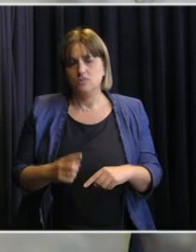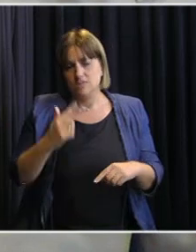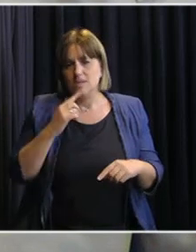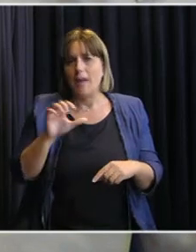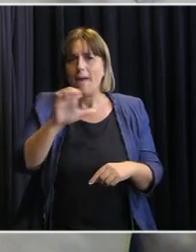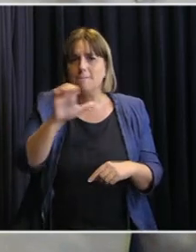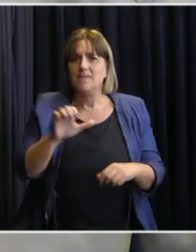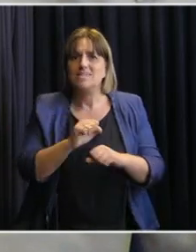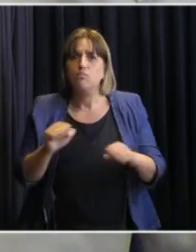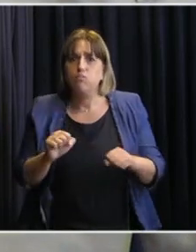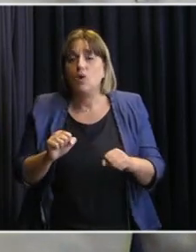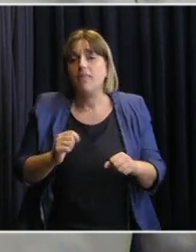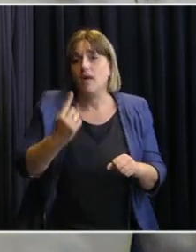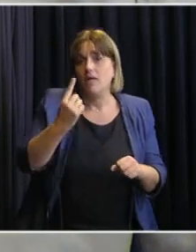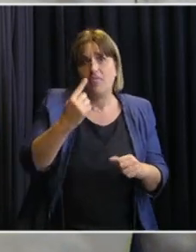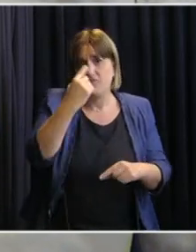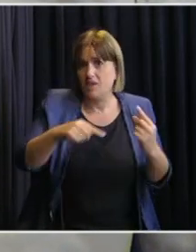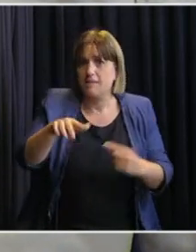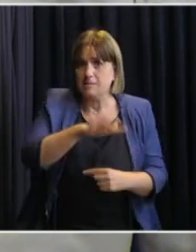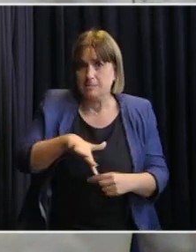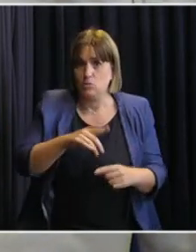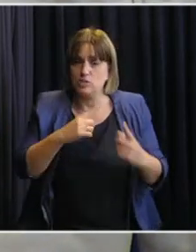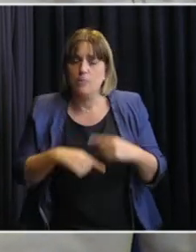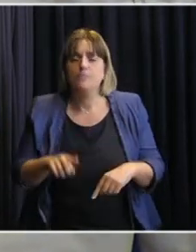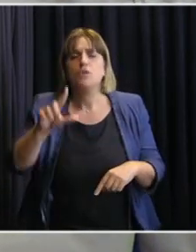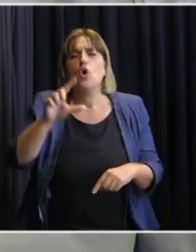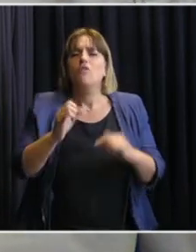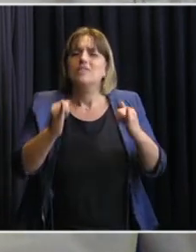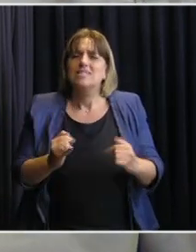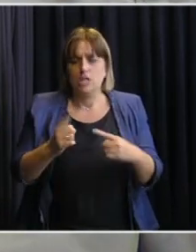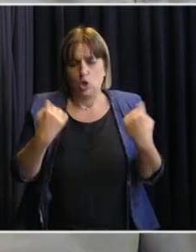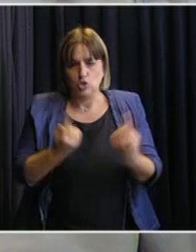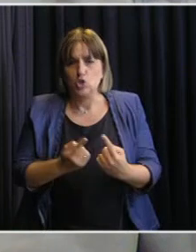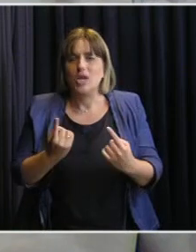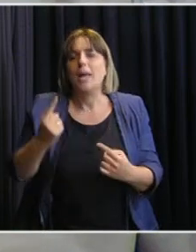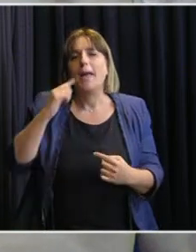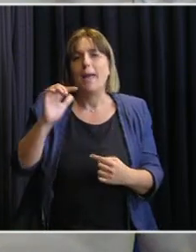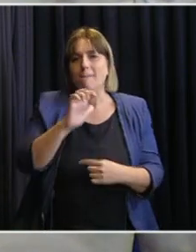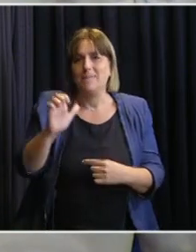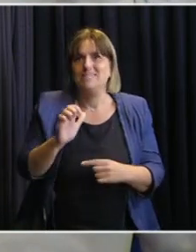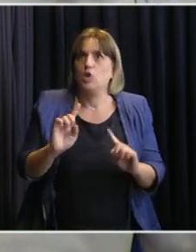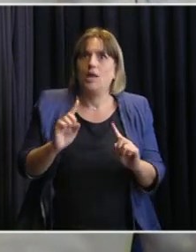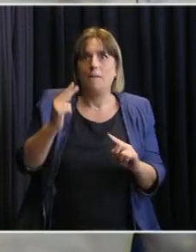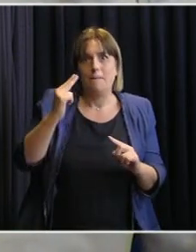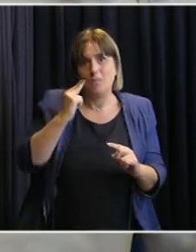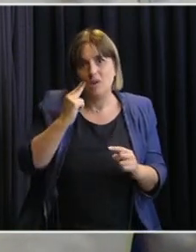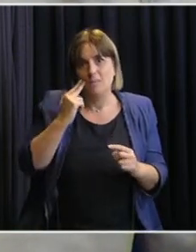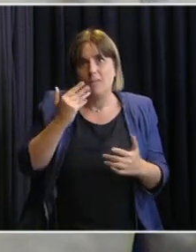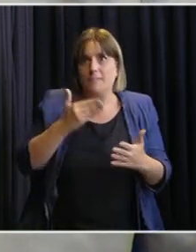Empresas que pueden entrar en más de una situación. Obviamente, si no, era que las empresas más tienen en este tipo de